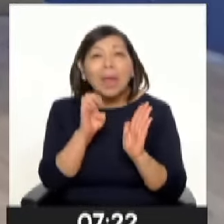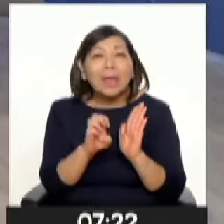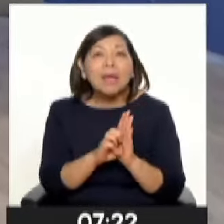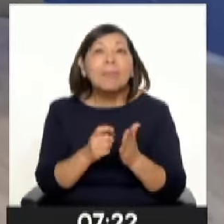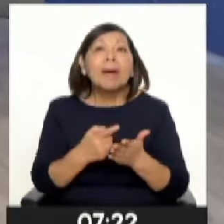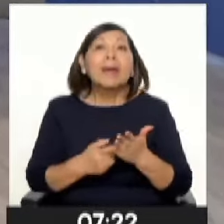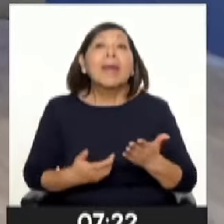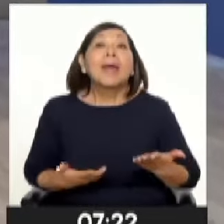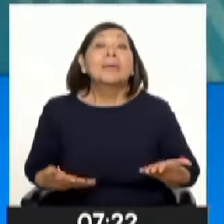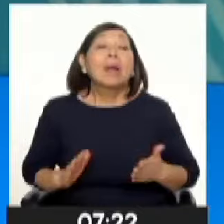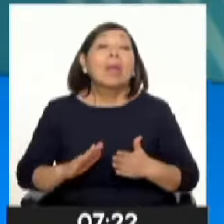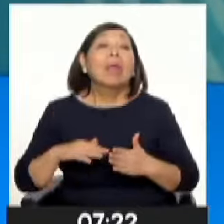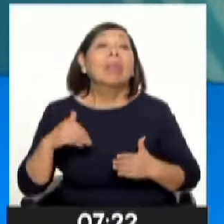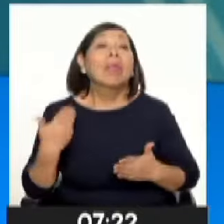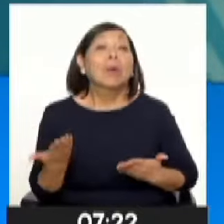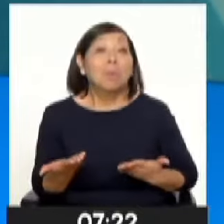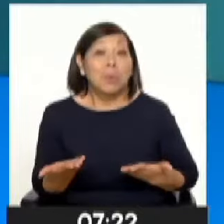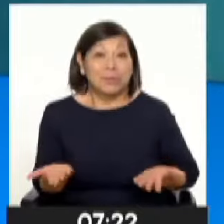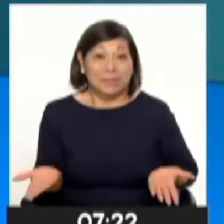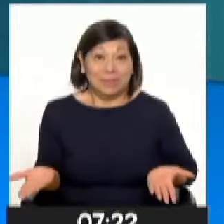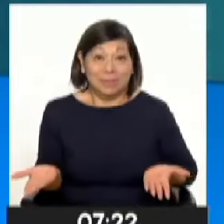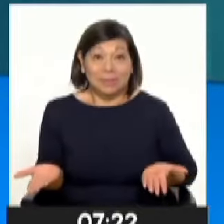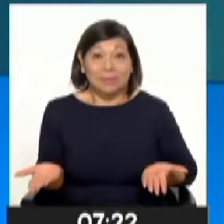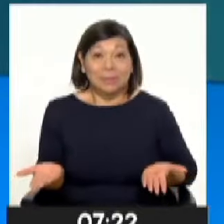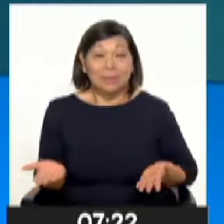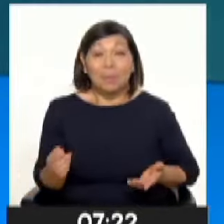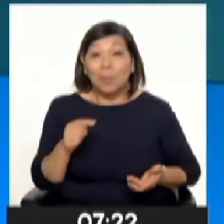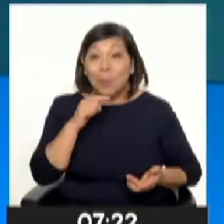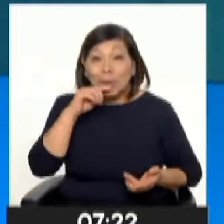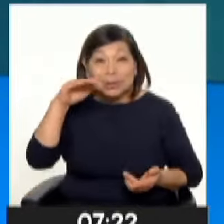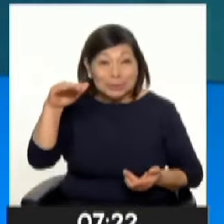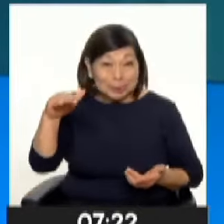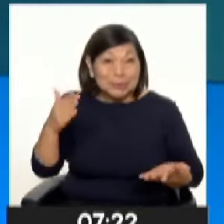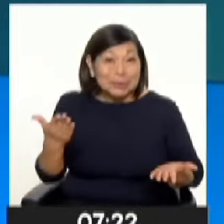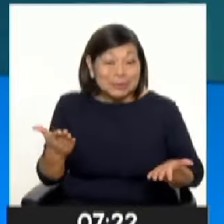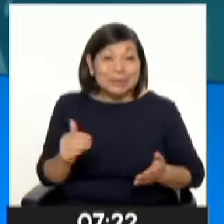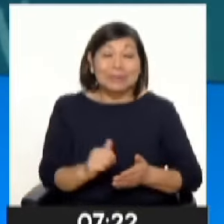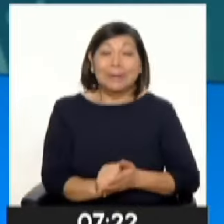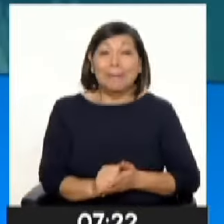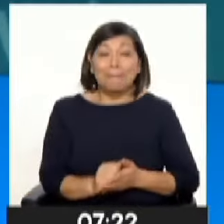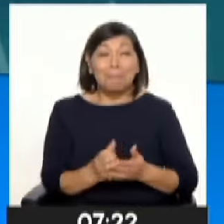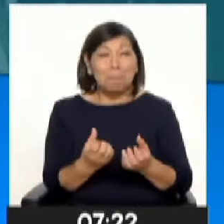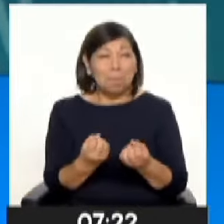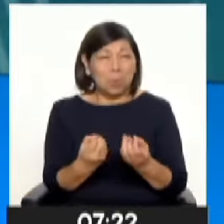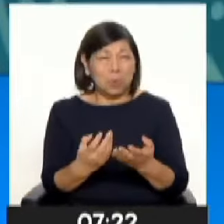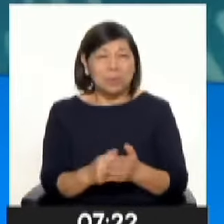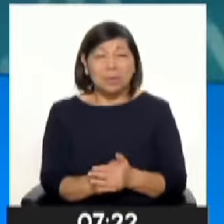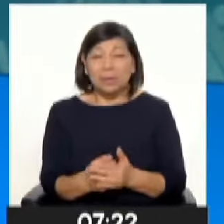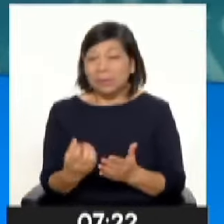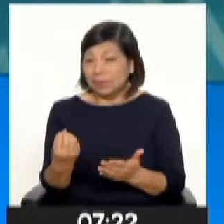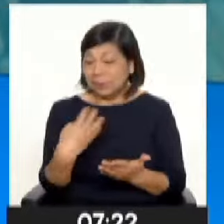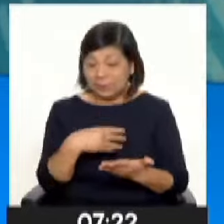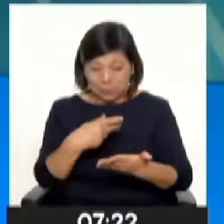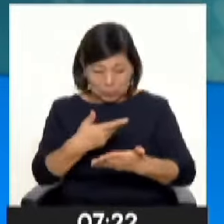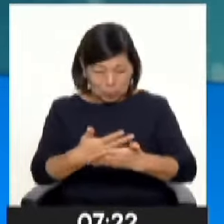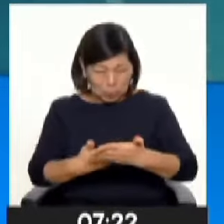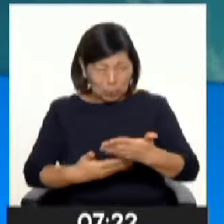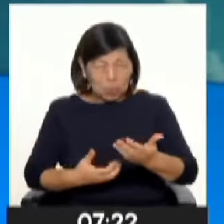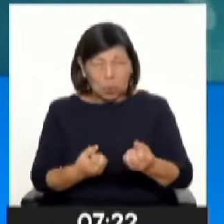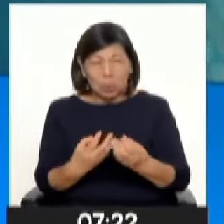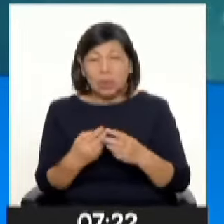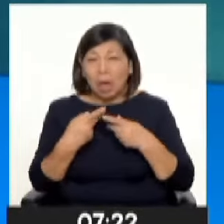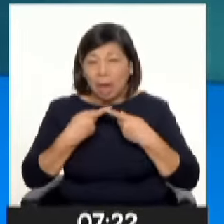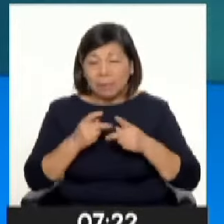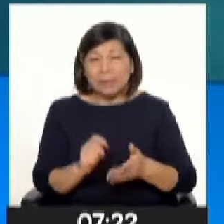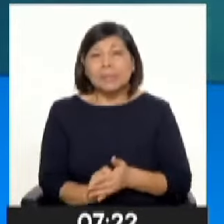qué hacer después, como en el caso de Mila, porque las cifras, y voy a compartir, por ejemplo, según información que ha